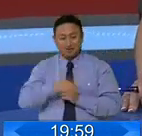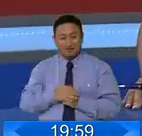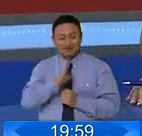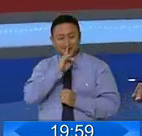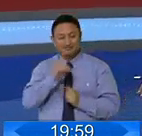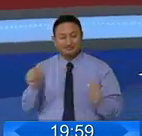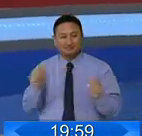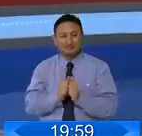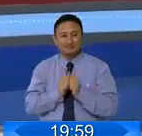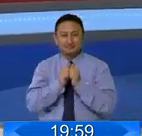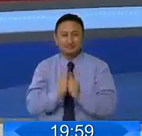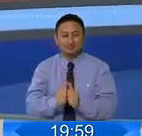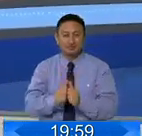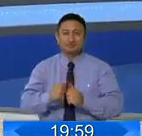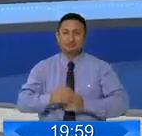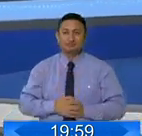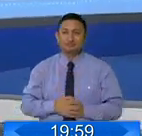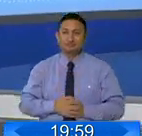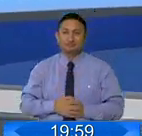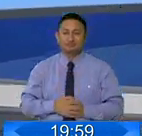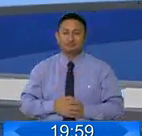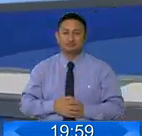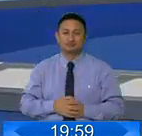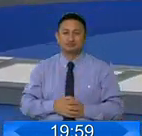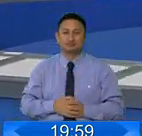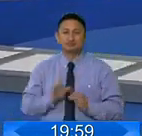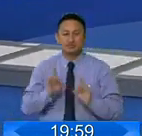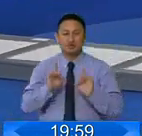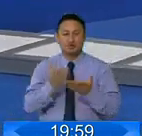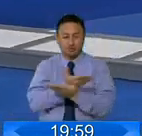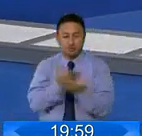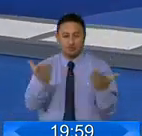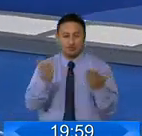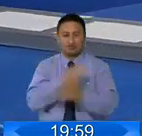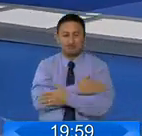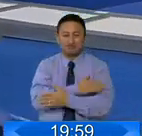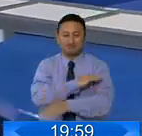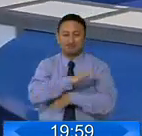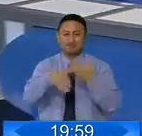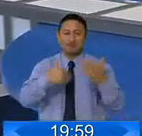sus familias y seres queridos. Los mejores deseos para ustedes. Un abrazo.